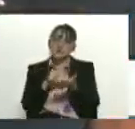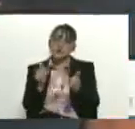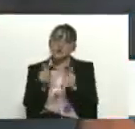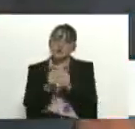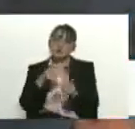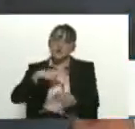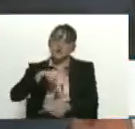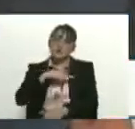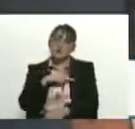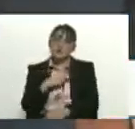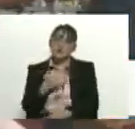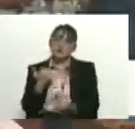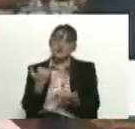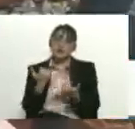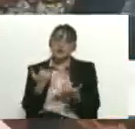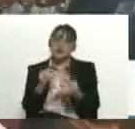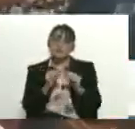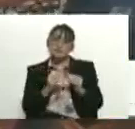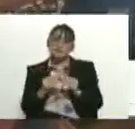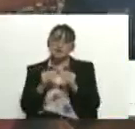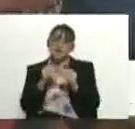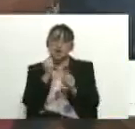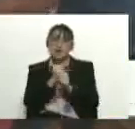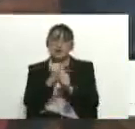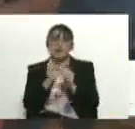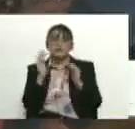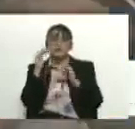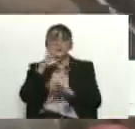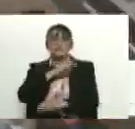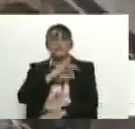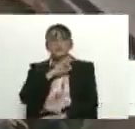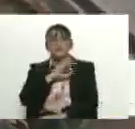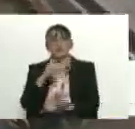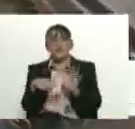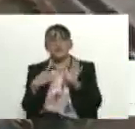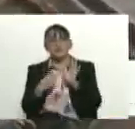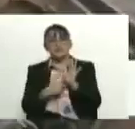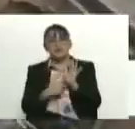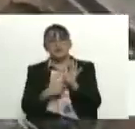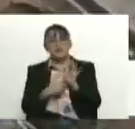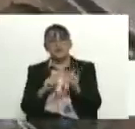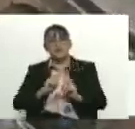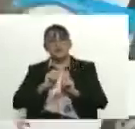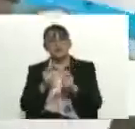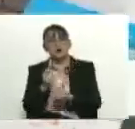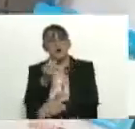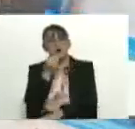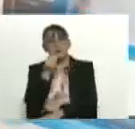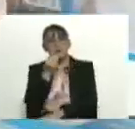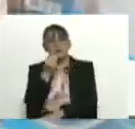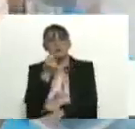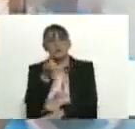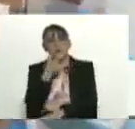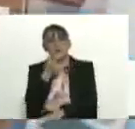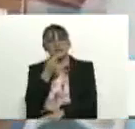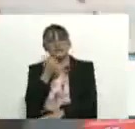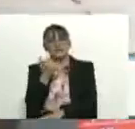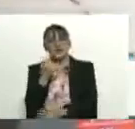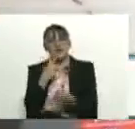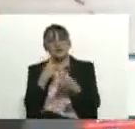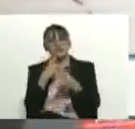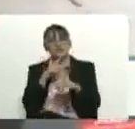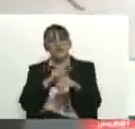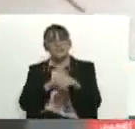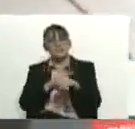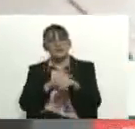de esta manera se realizó una jornada de atención social integral con la entrega de alimentos medicinas consultas